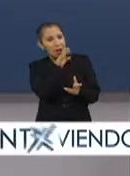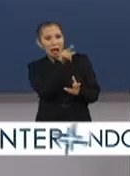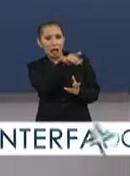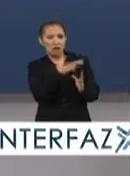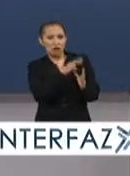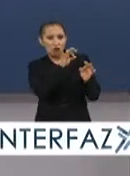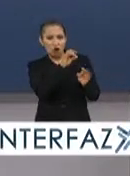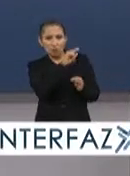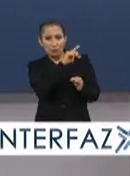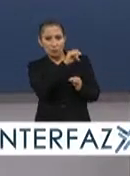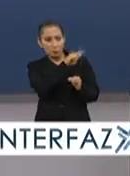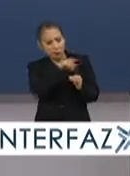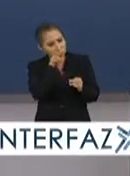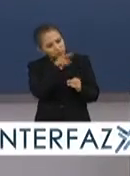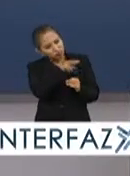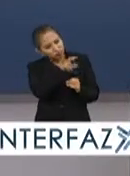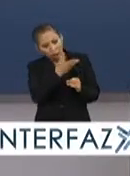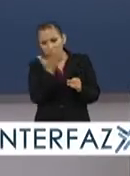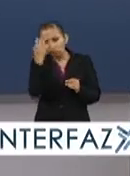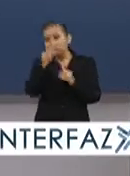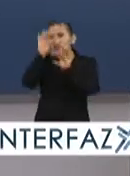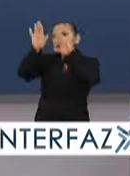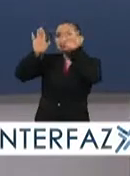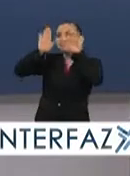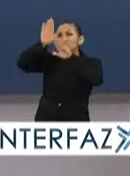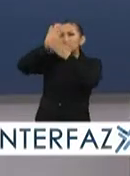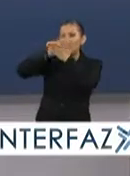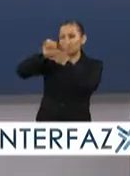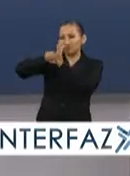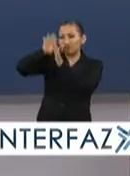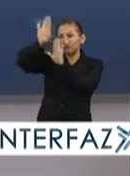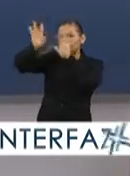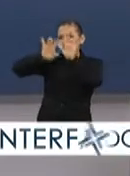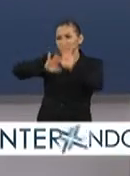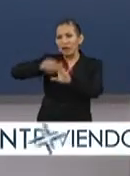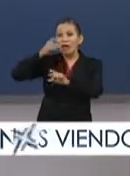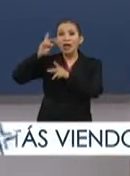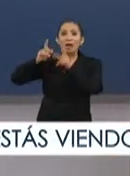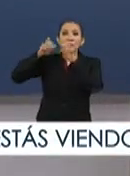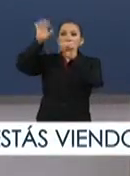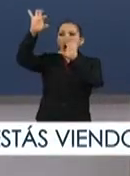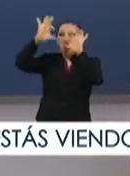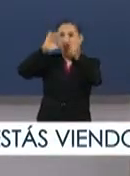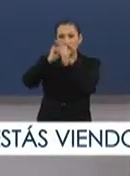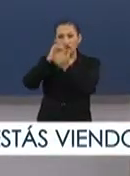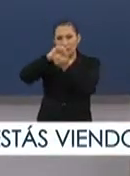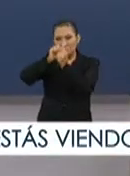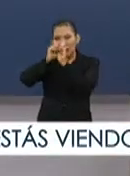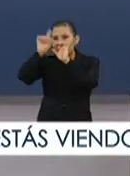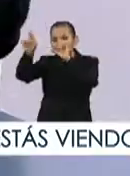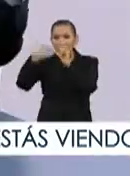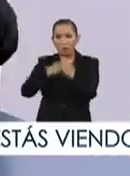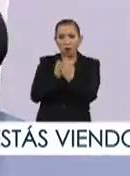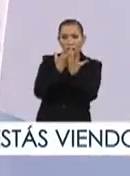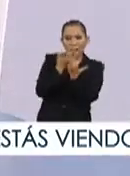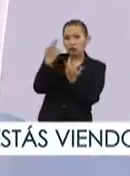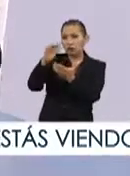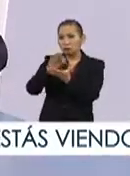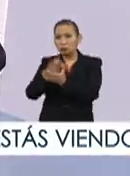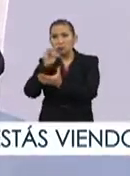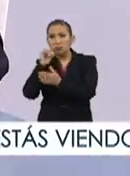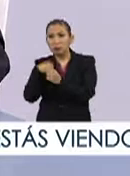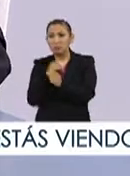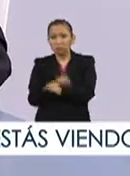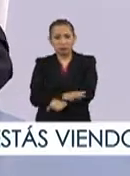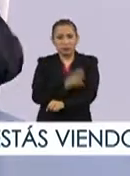la Fundación Octavio Paz, y fue muy bonito porque fue un diálogo a través de cosas plásticas entre el poeta y su mujer, y era